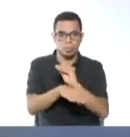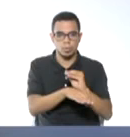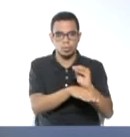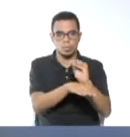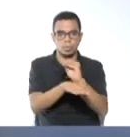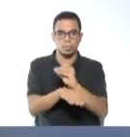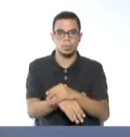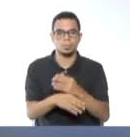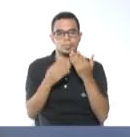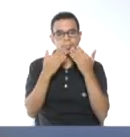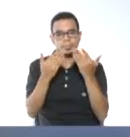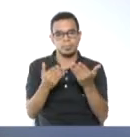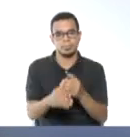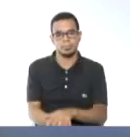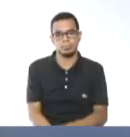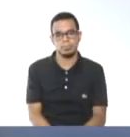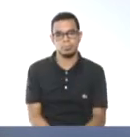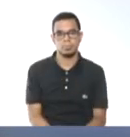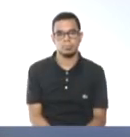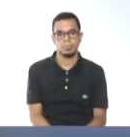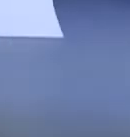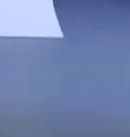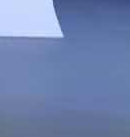Atuntaita. Gracias.